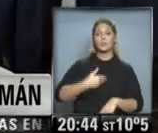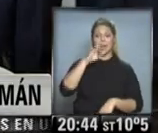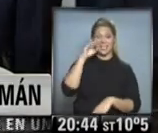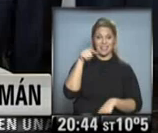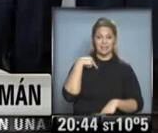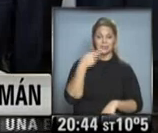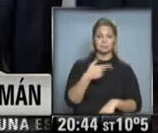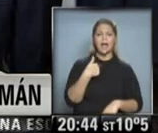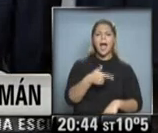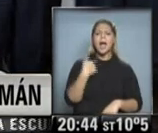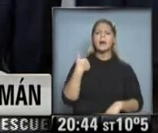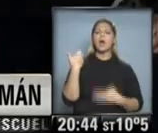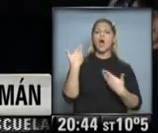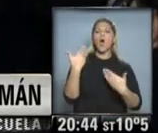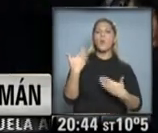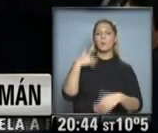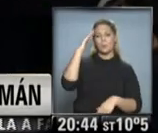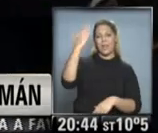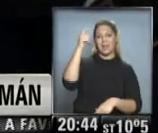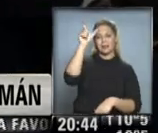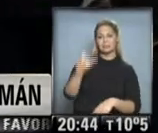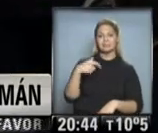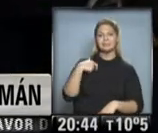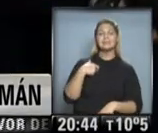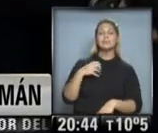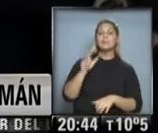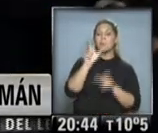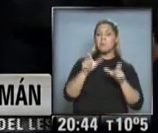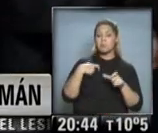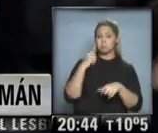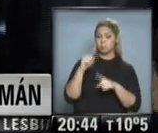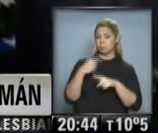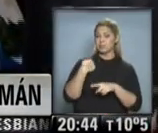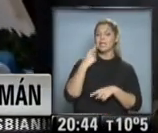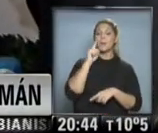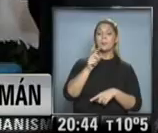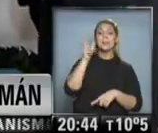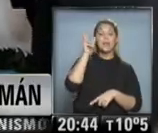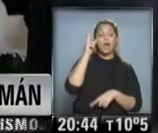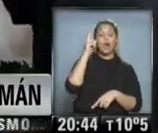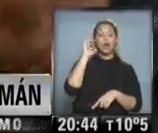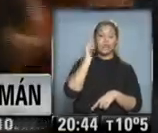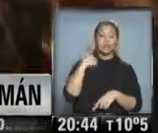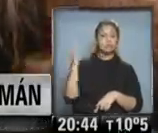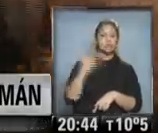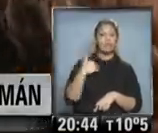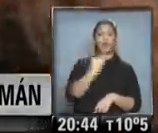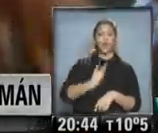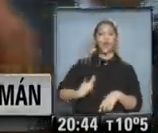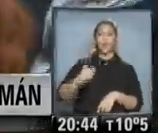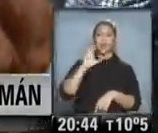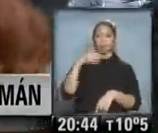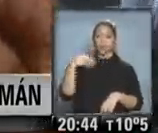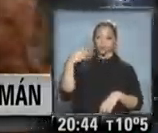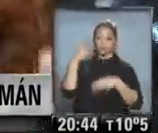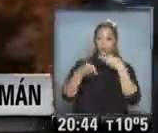Fernández. Así se realizó un homenaje a los próceres de 1816 en el Salón de la Jura, con la presencia de todos los gobernadores del